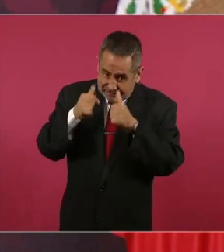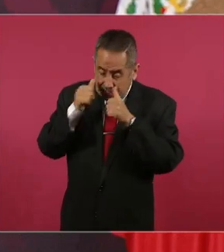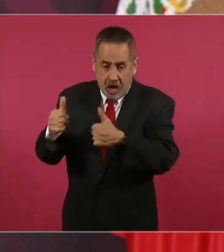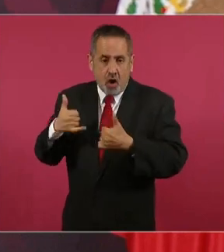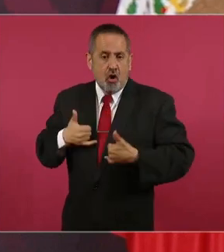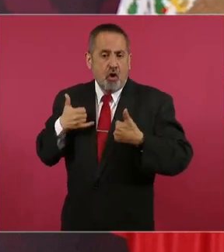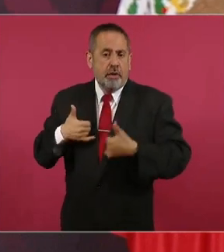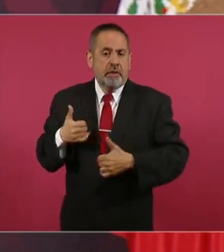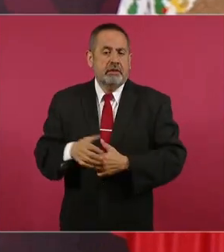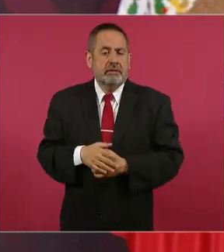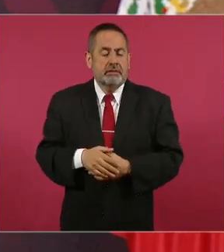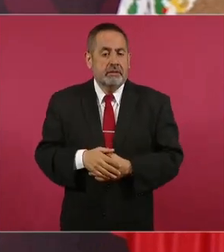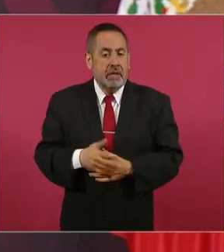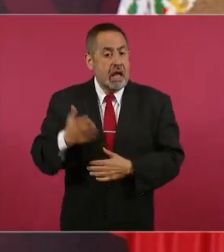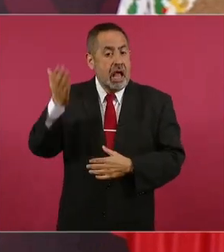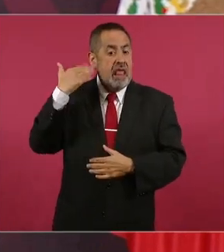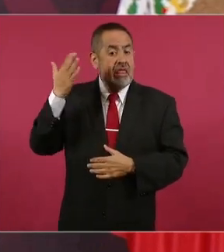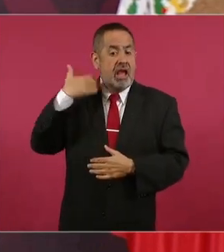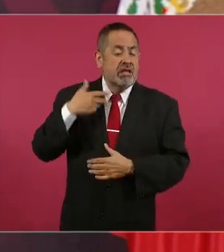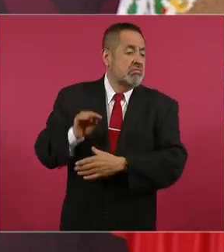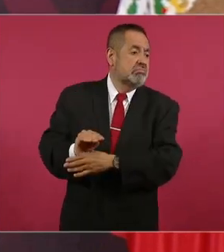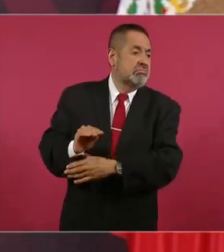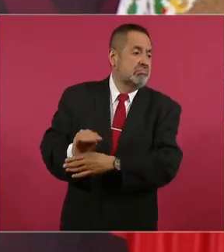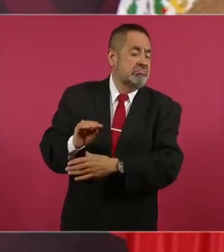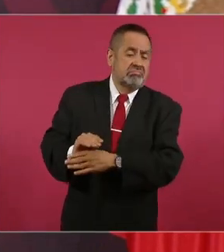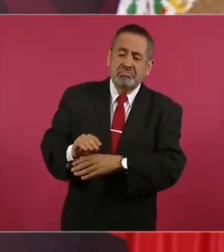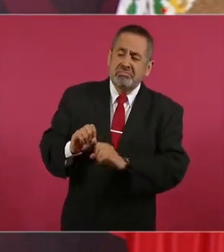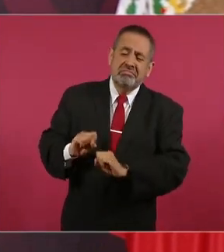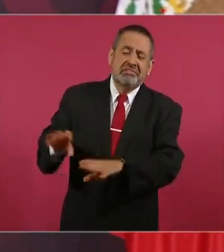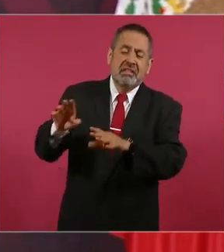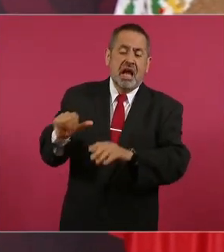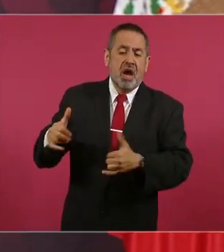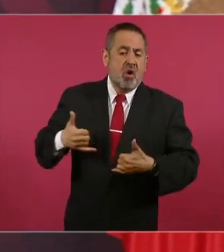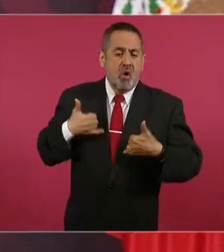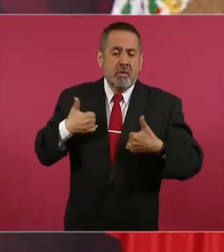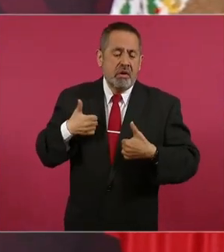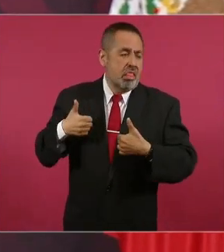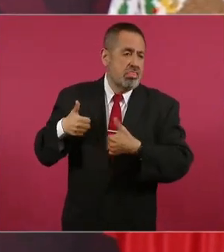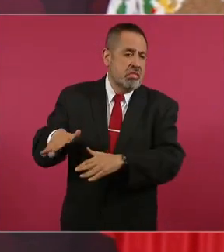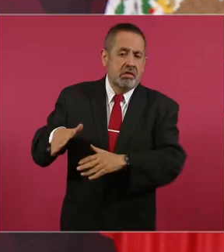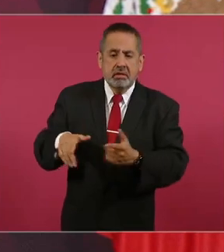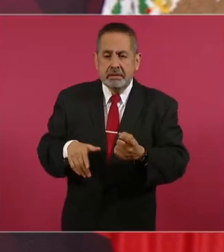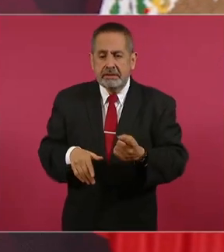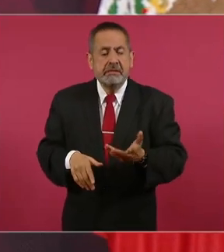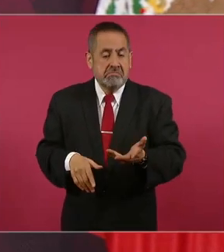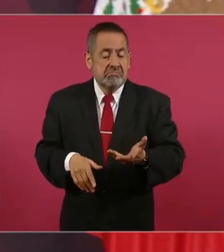Porque antes no hacían nada por los jóvenes.